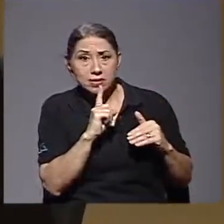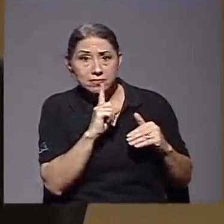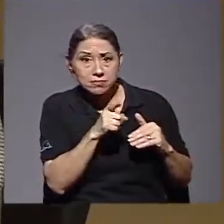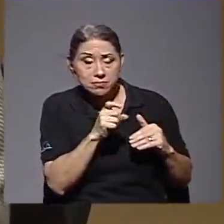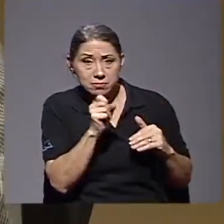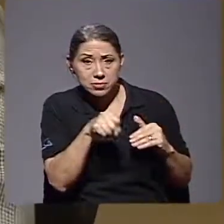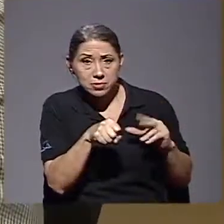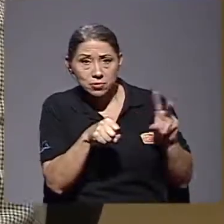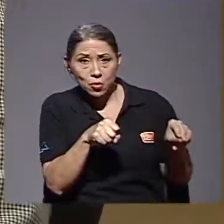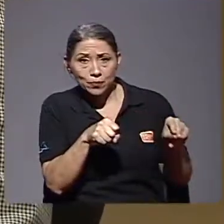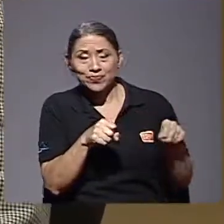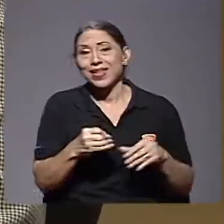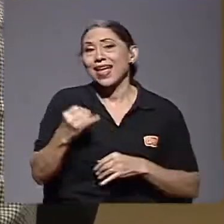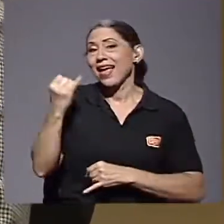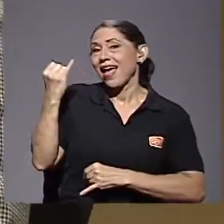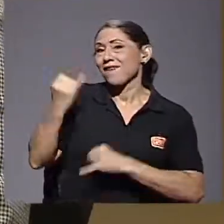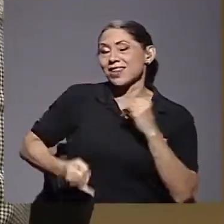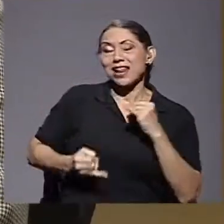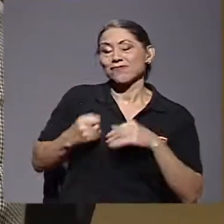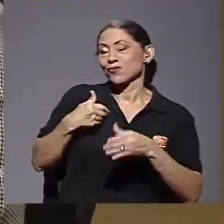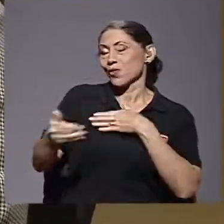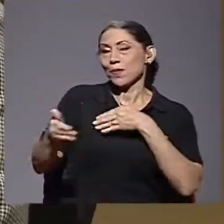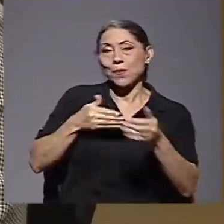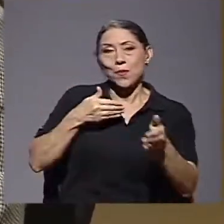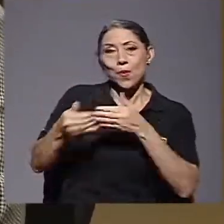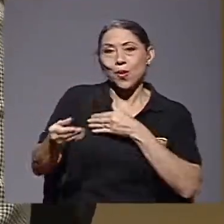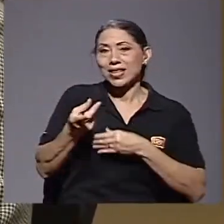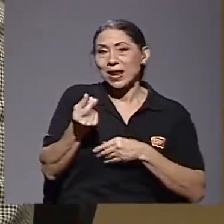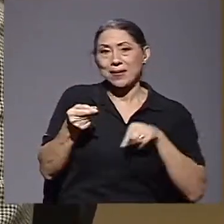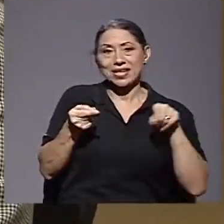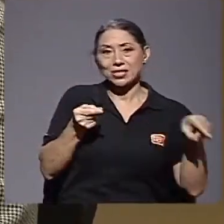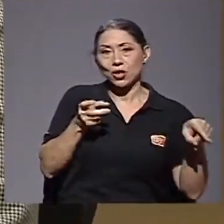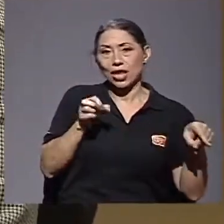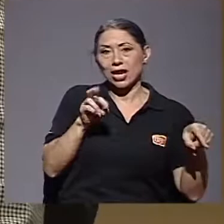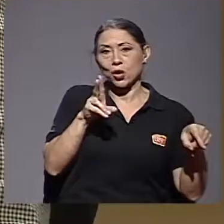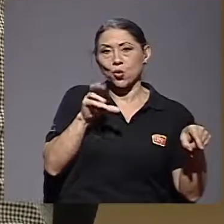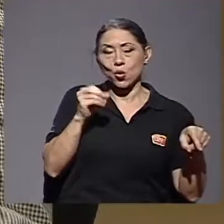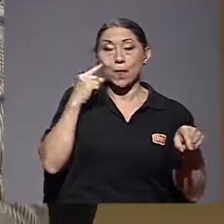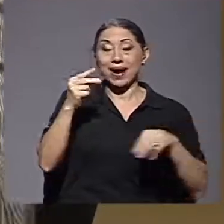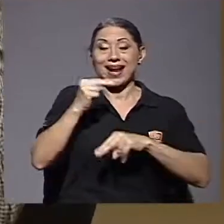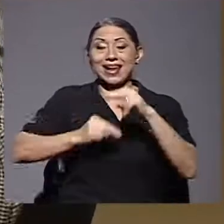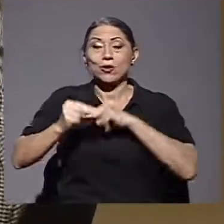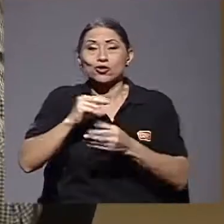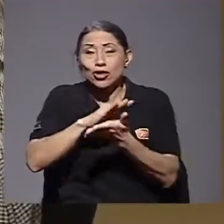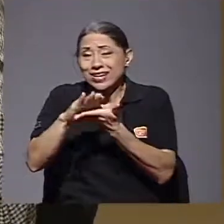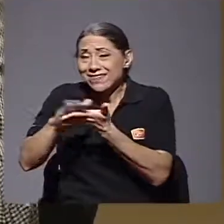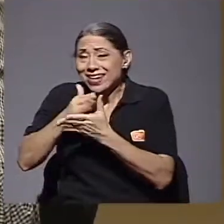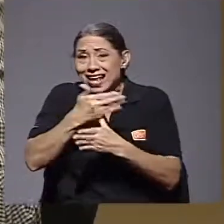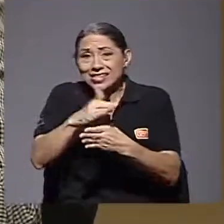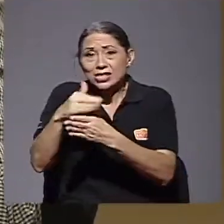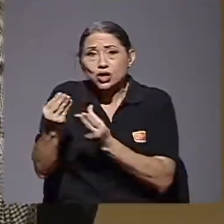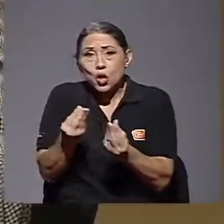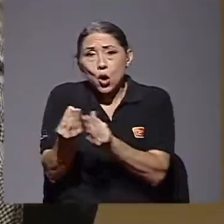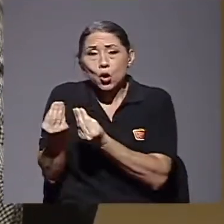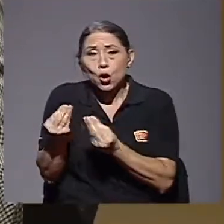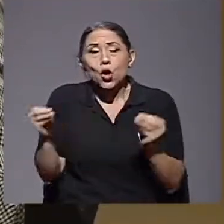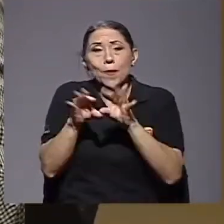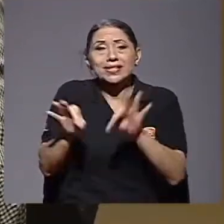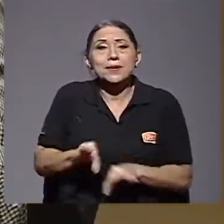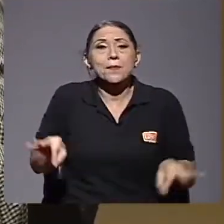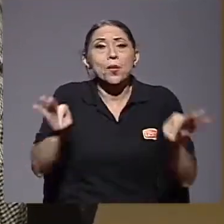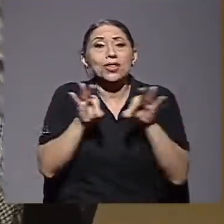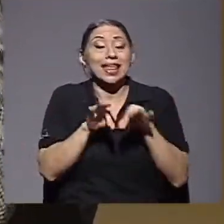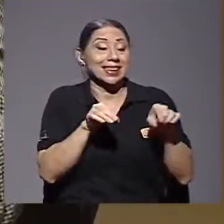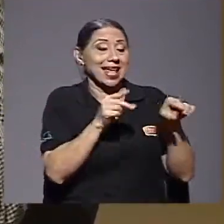del día no importa el precio del crudo en cuanto a negocio de refinación. Lo más importante es diferenciar entre el precio de